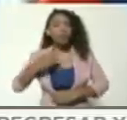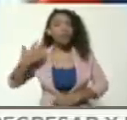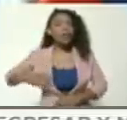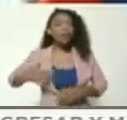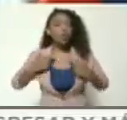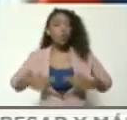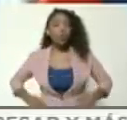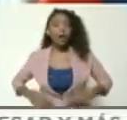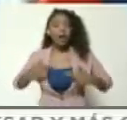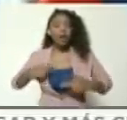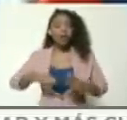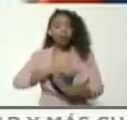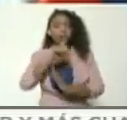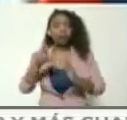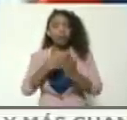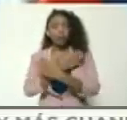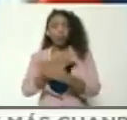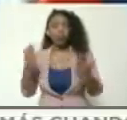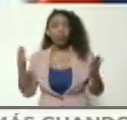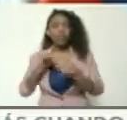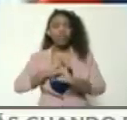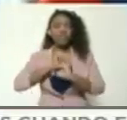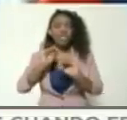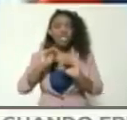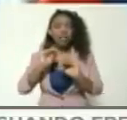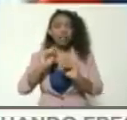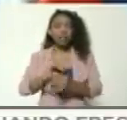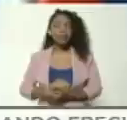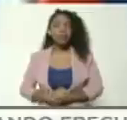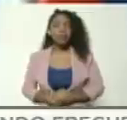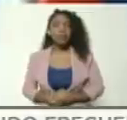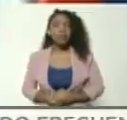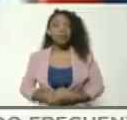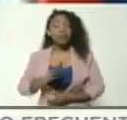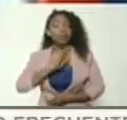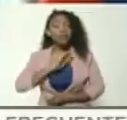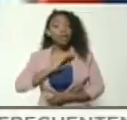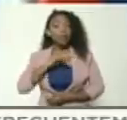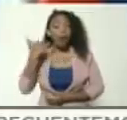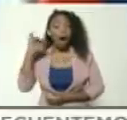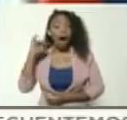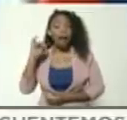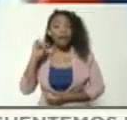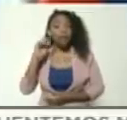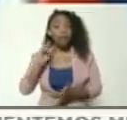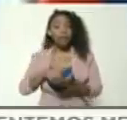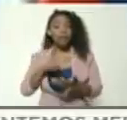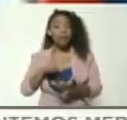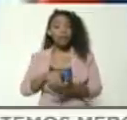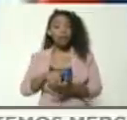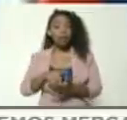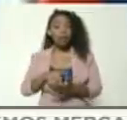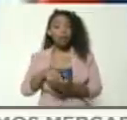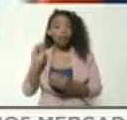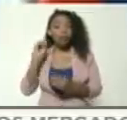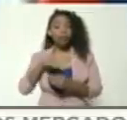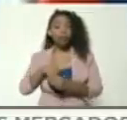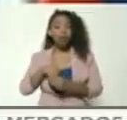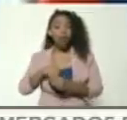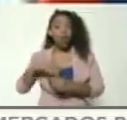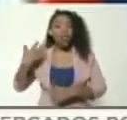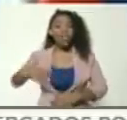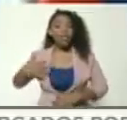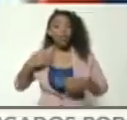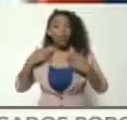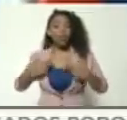desde el preámbulo hasta las disposiciones finales. Tenemos en cuenta que ahí aparecen consagrados los derechos